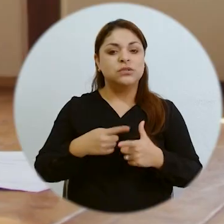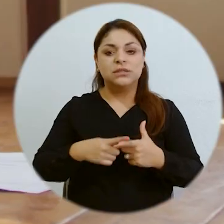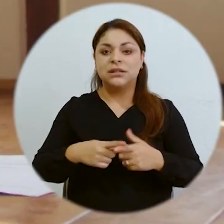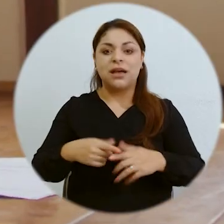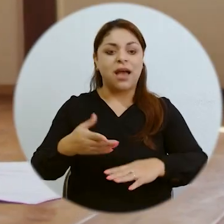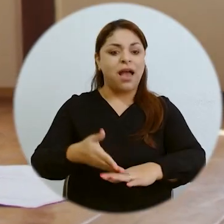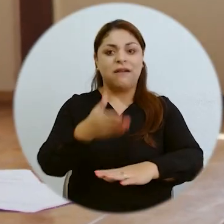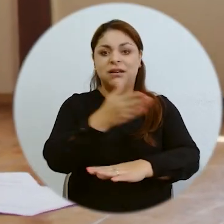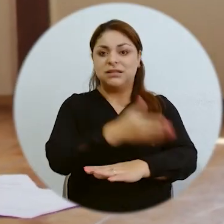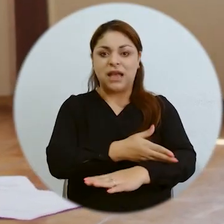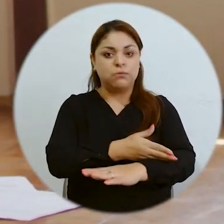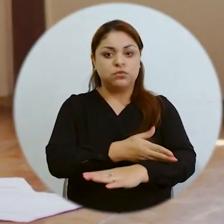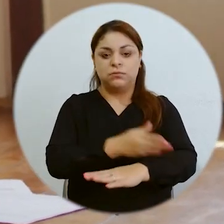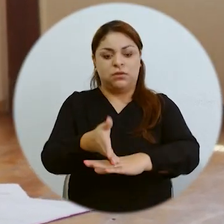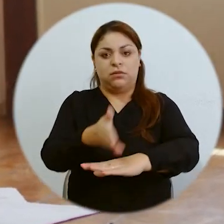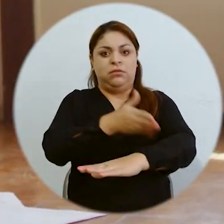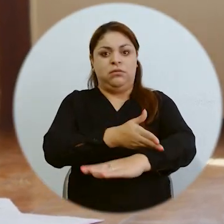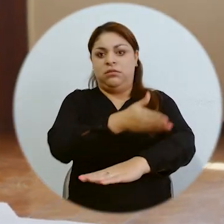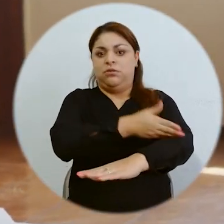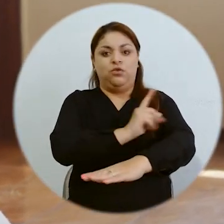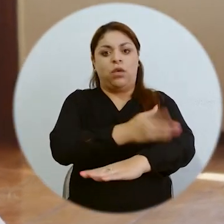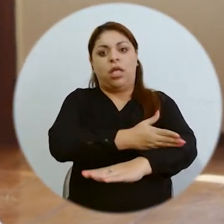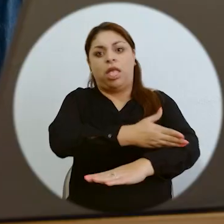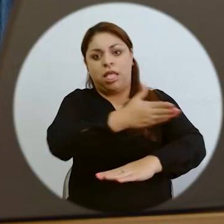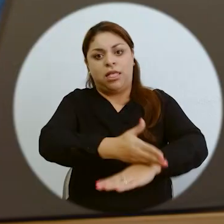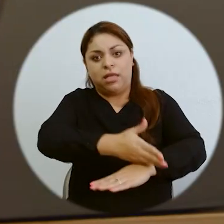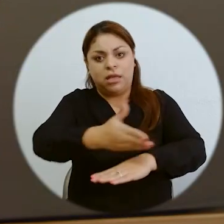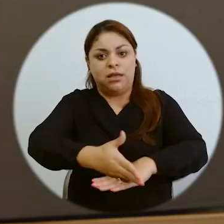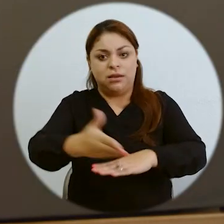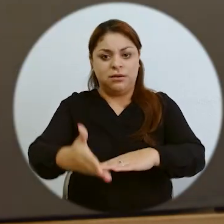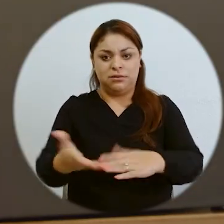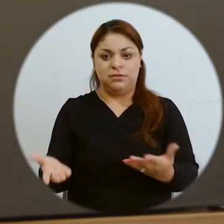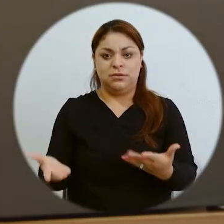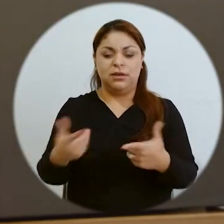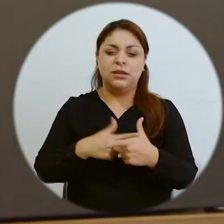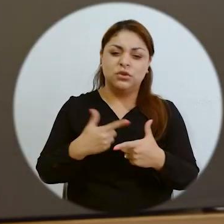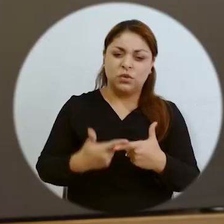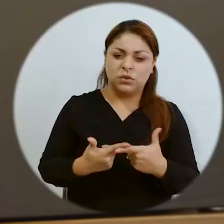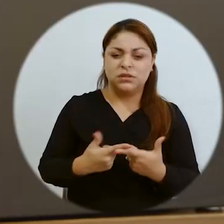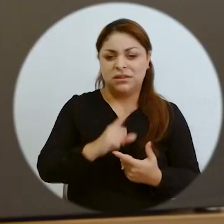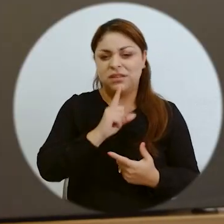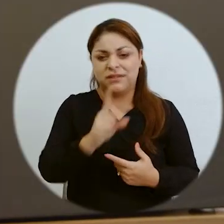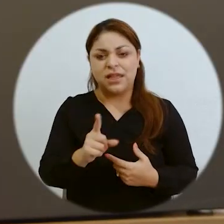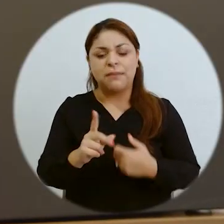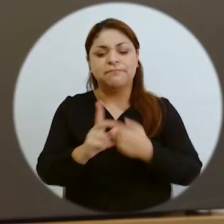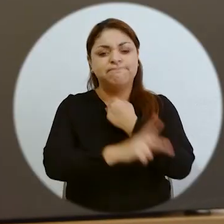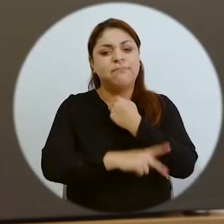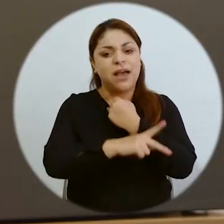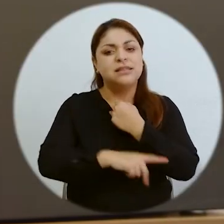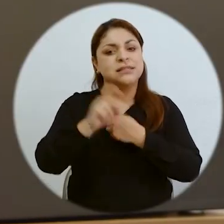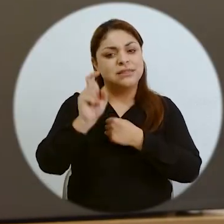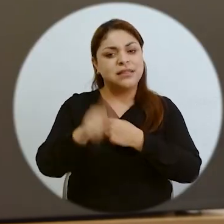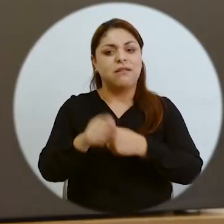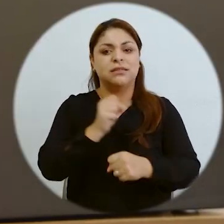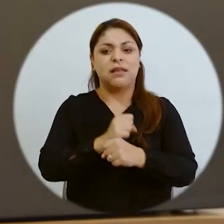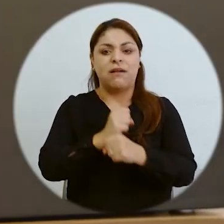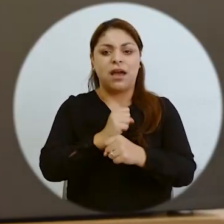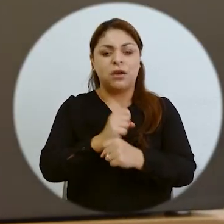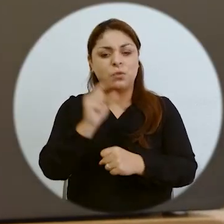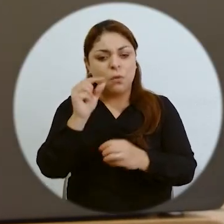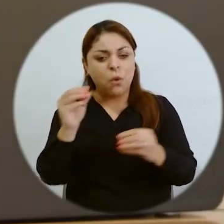creando más regulación, más estructuras, más burocracia, más costos, porque se está pensando en que esa estructura habría que